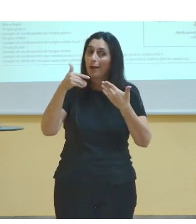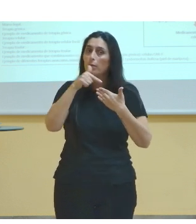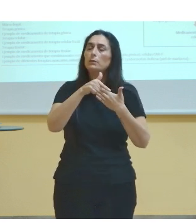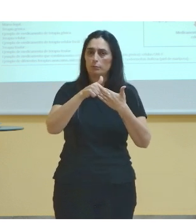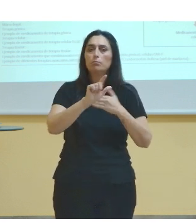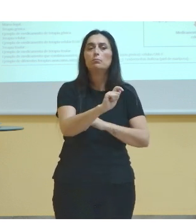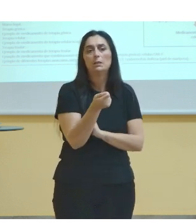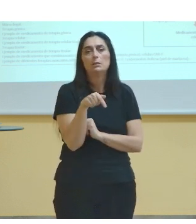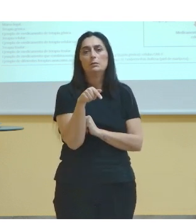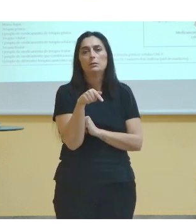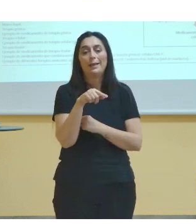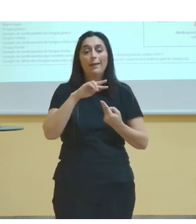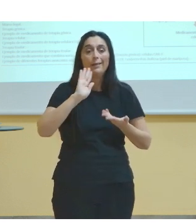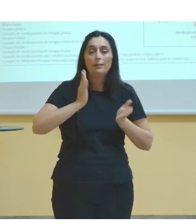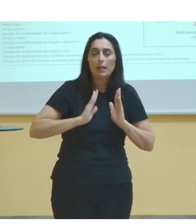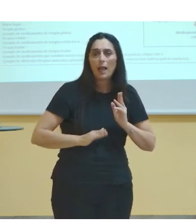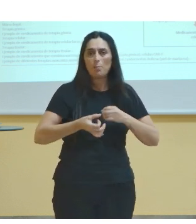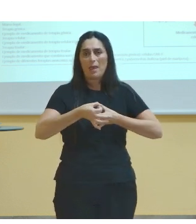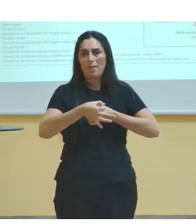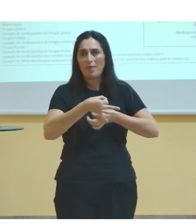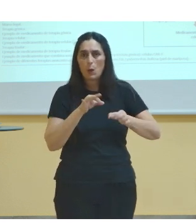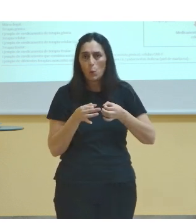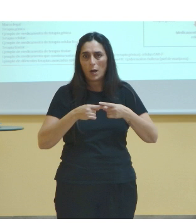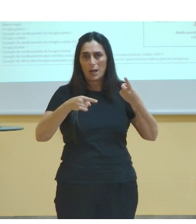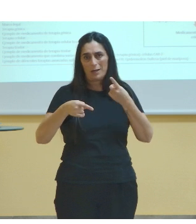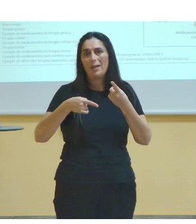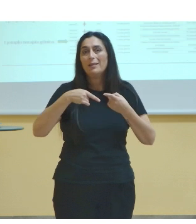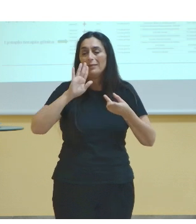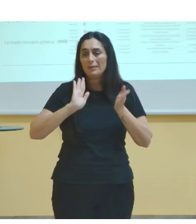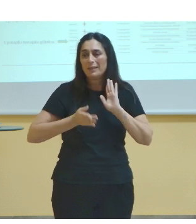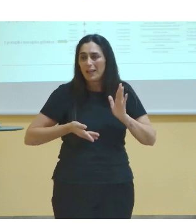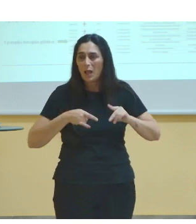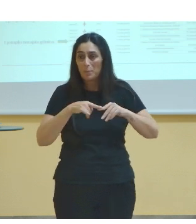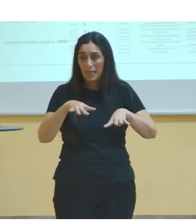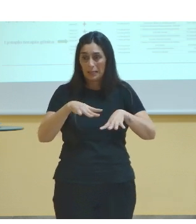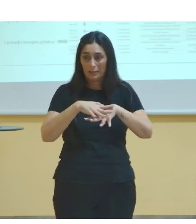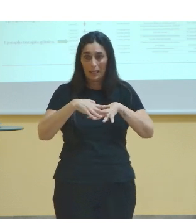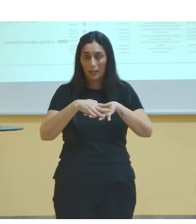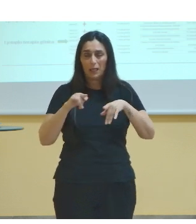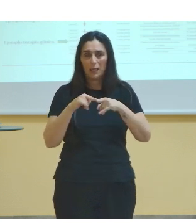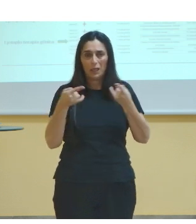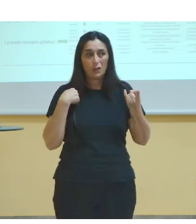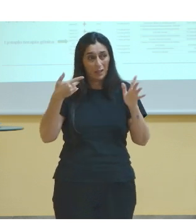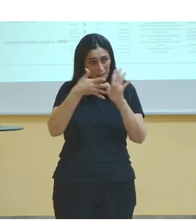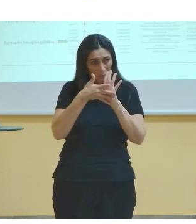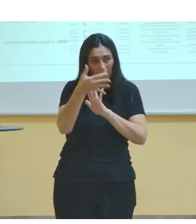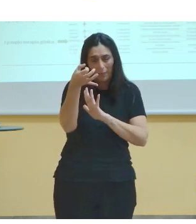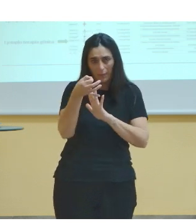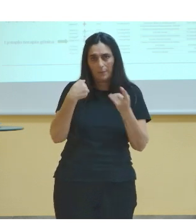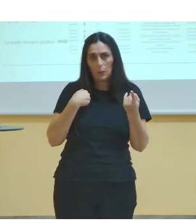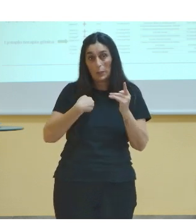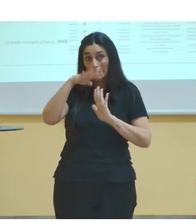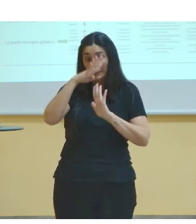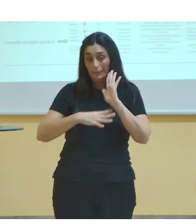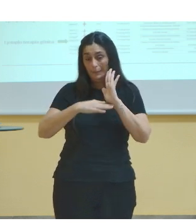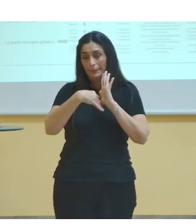funcionan. Terapia celular, terapia tisular, hay que explicar lo que es todo esto, ¿no? Y hay que explicarlo, lo explicamos a través, en esta tabla lo